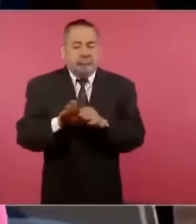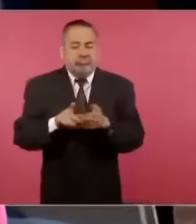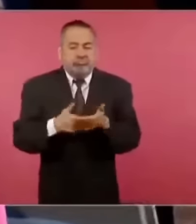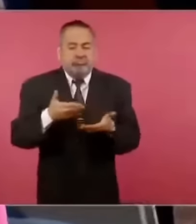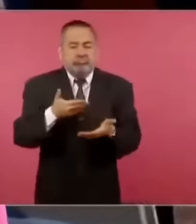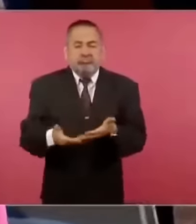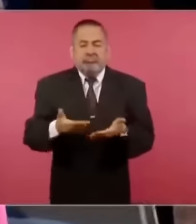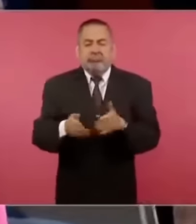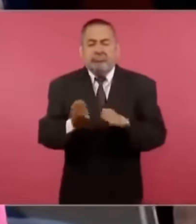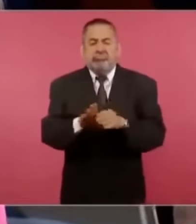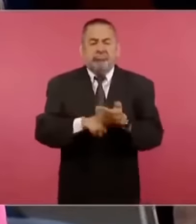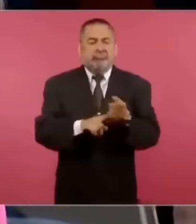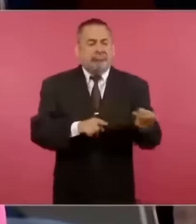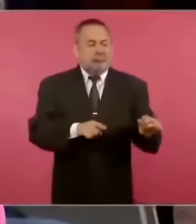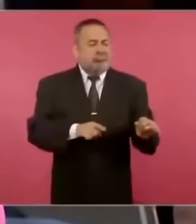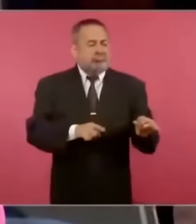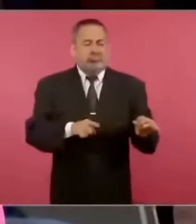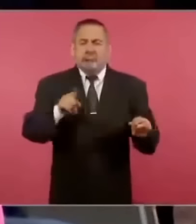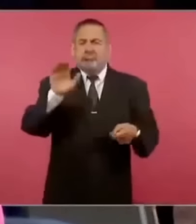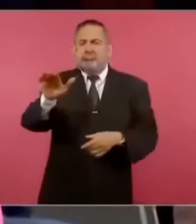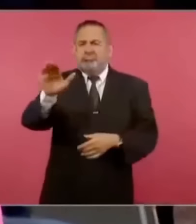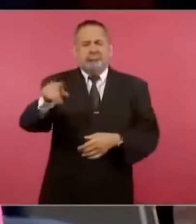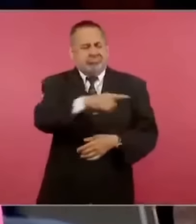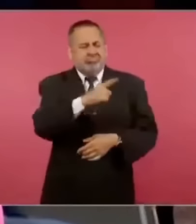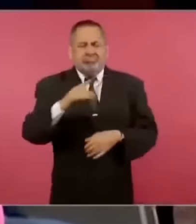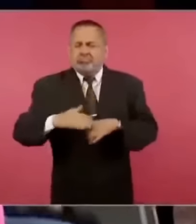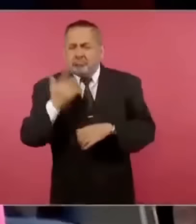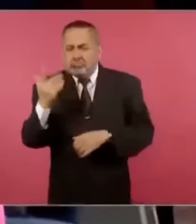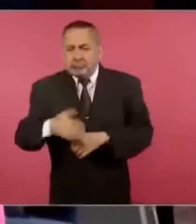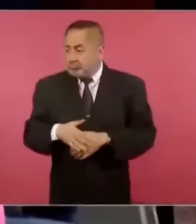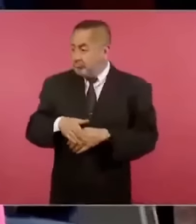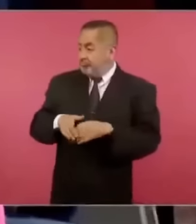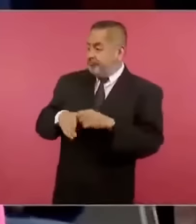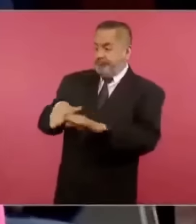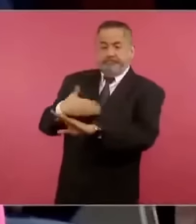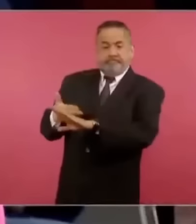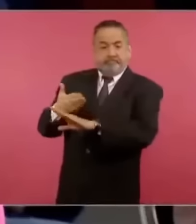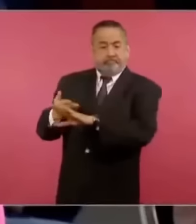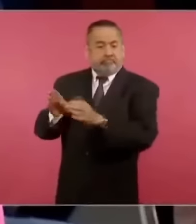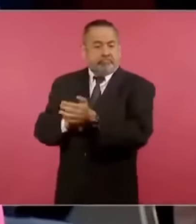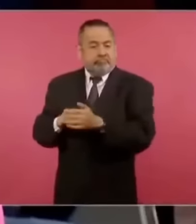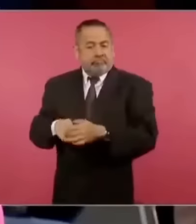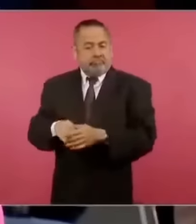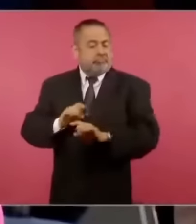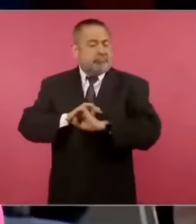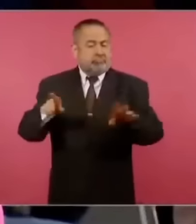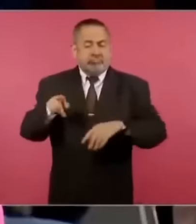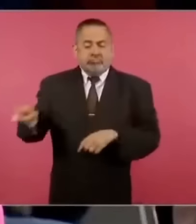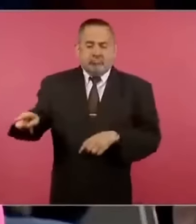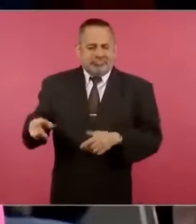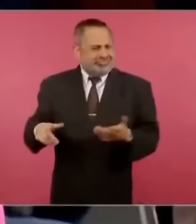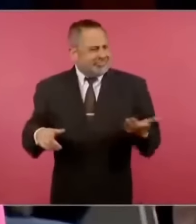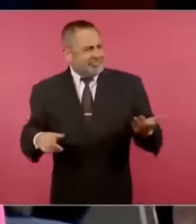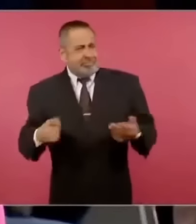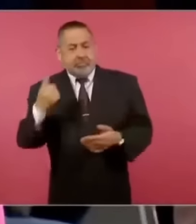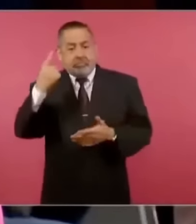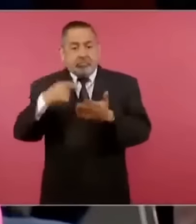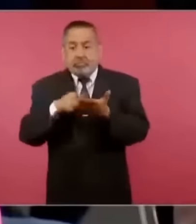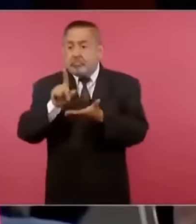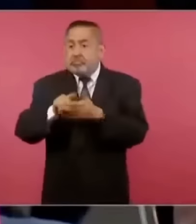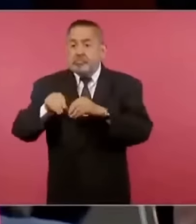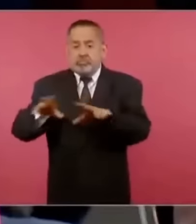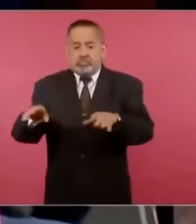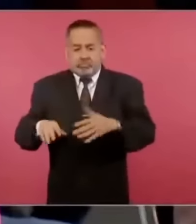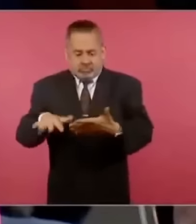ahora tiene, ella demanda a esta ciudadana y a esta ciudadana ya la alboletinan por un tuit y me dan